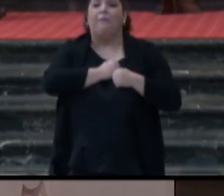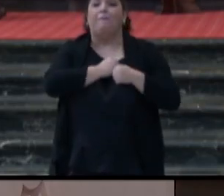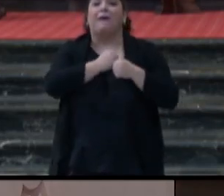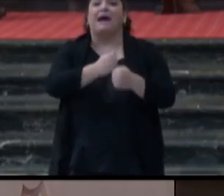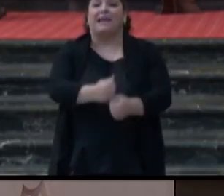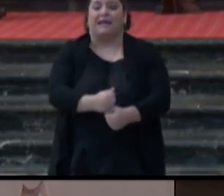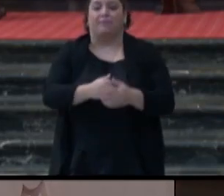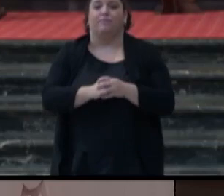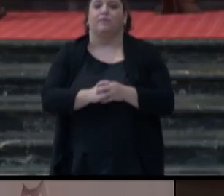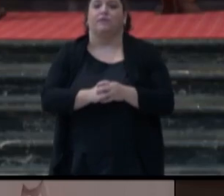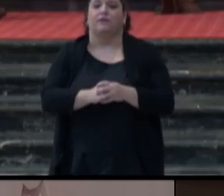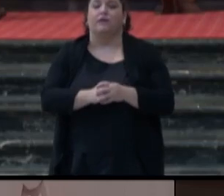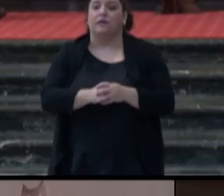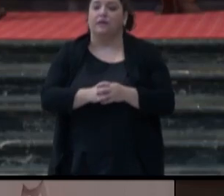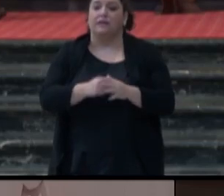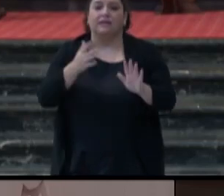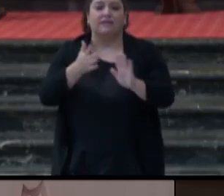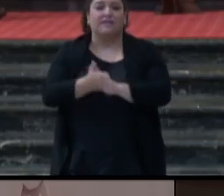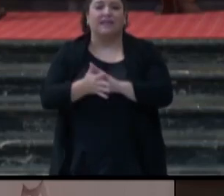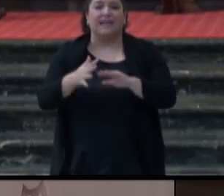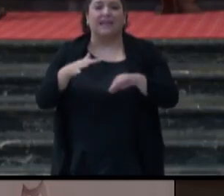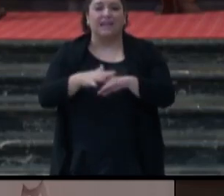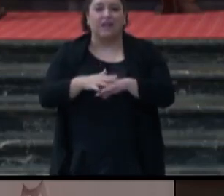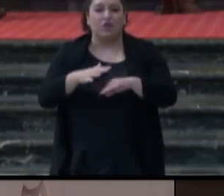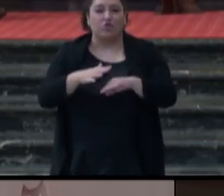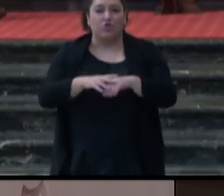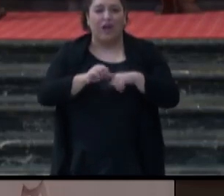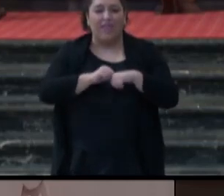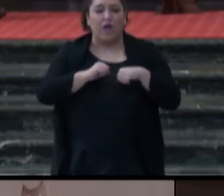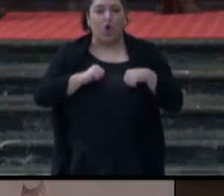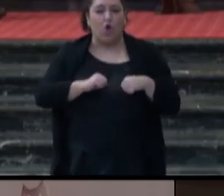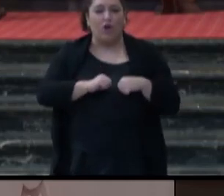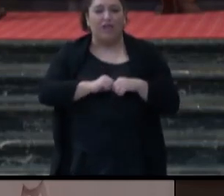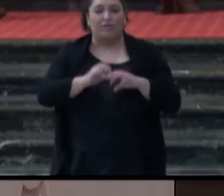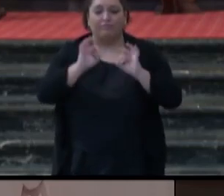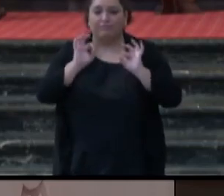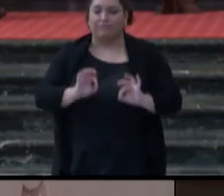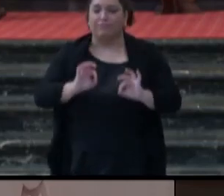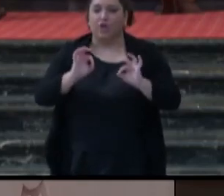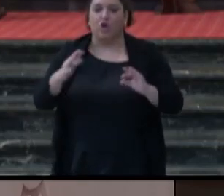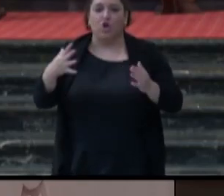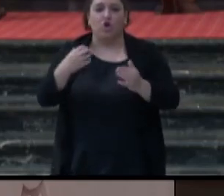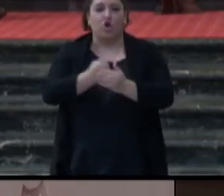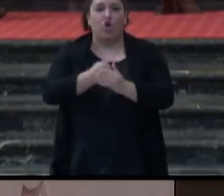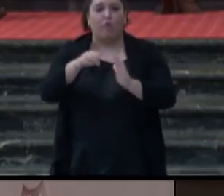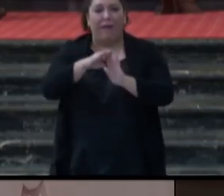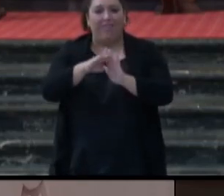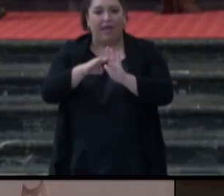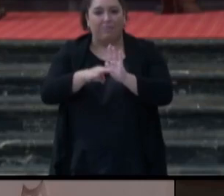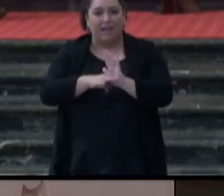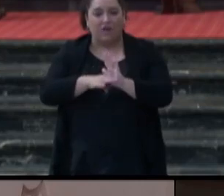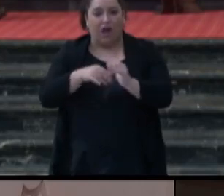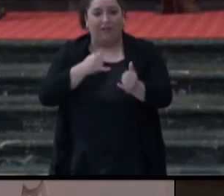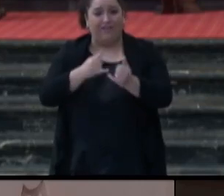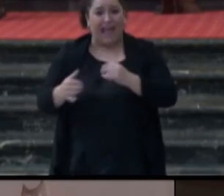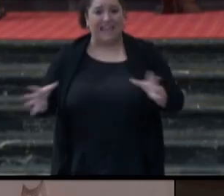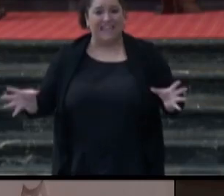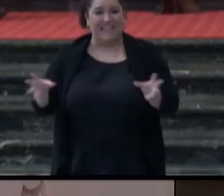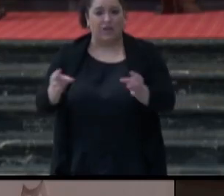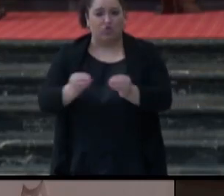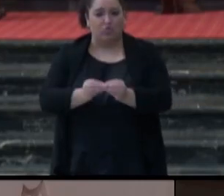estructura fundamental del corazón humano y todos los demás mandamientos se resumen en este